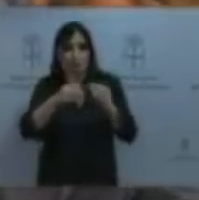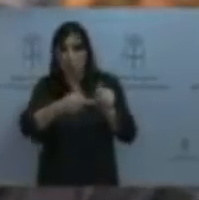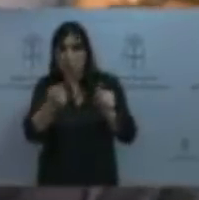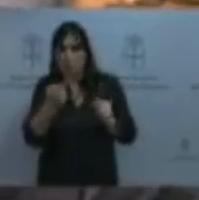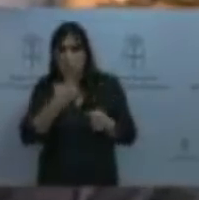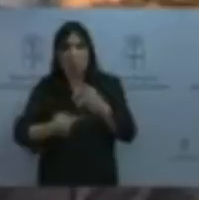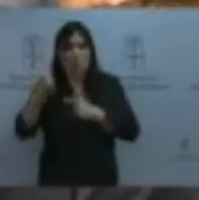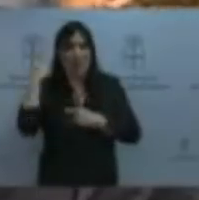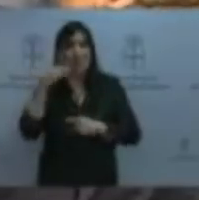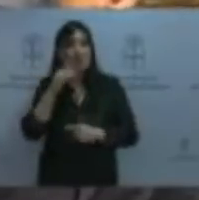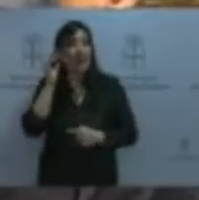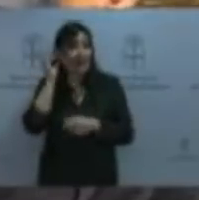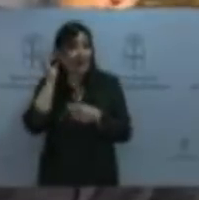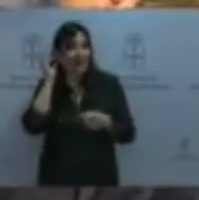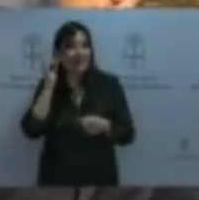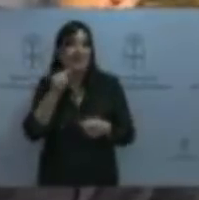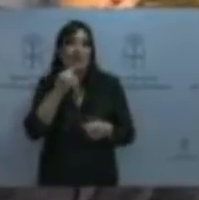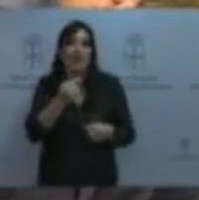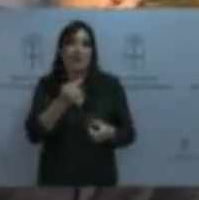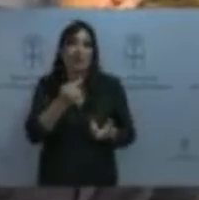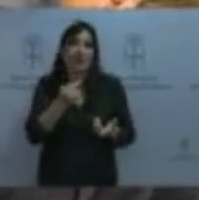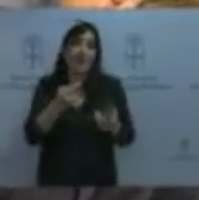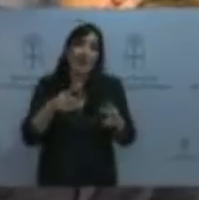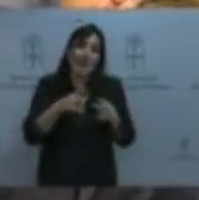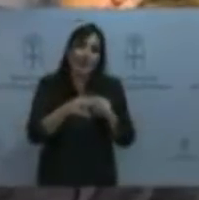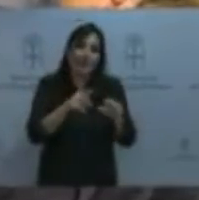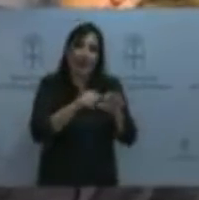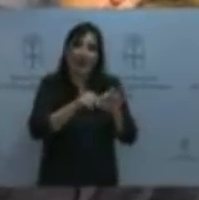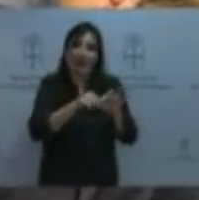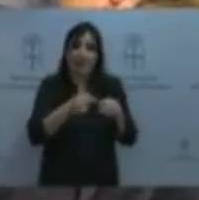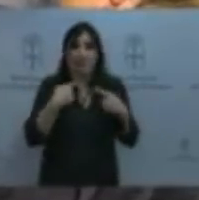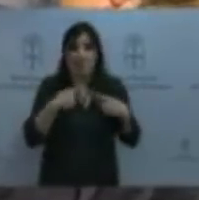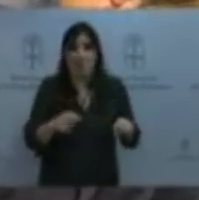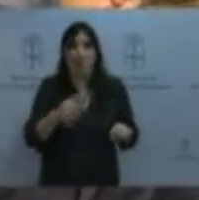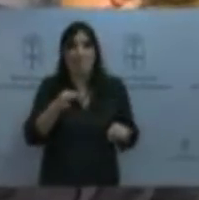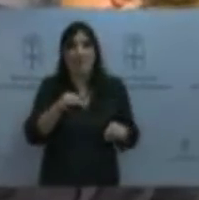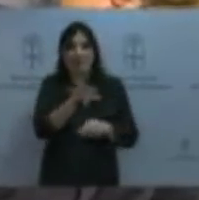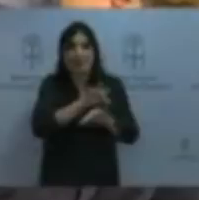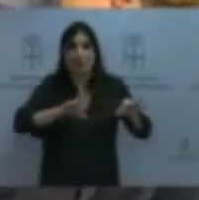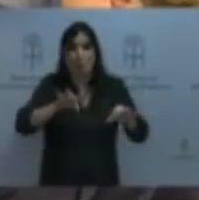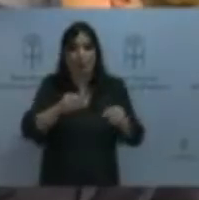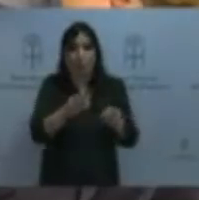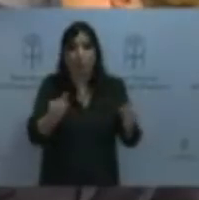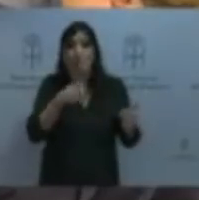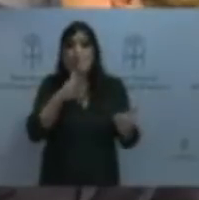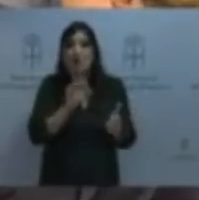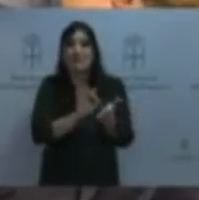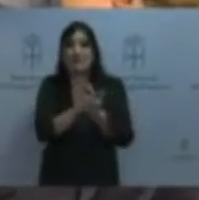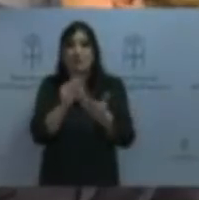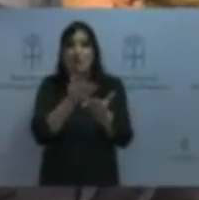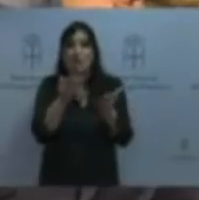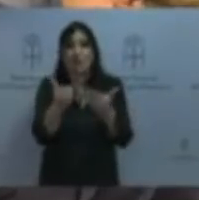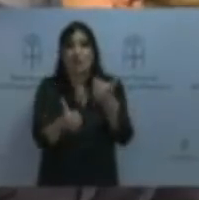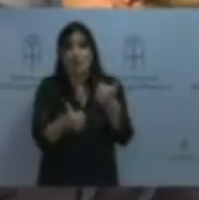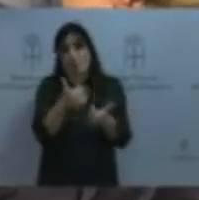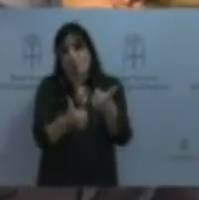pérdida y deslocalización de sus puestos de trabajo, porque el servicio había salido a concurso. Entonces, no fue posible llegar a